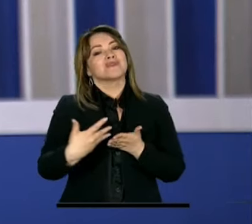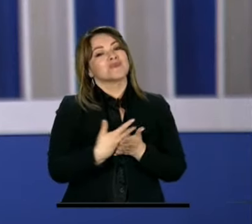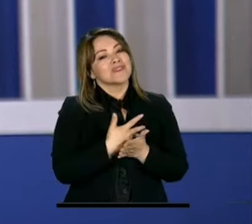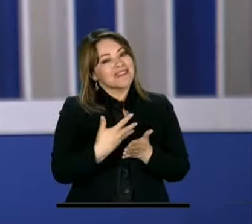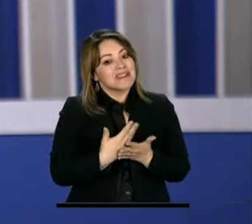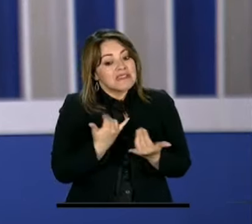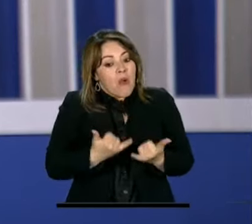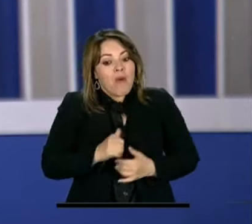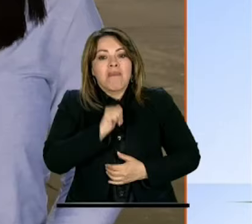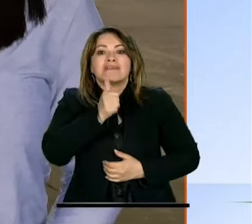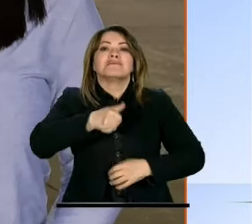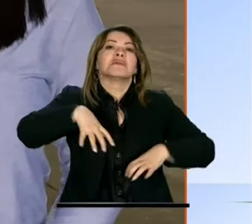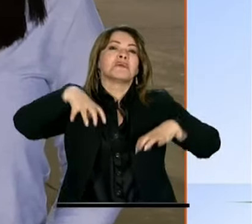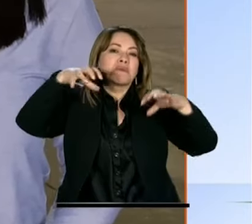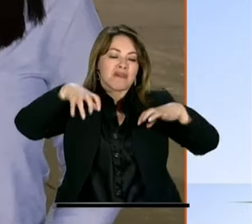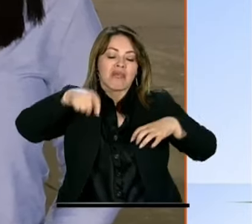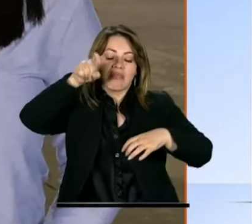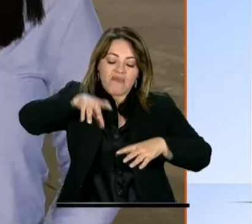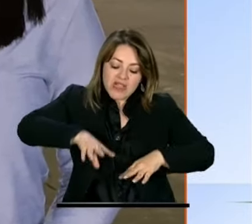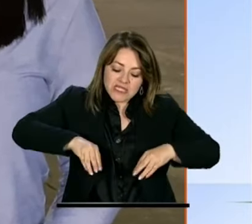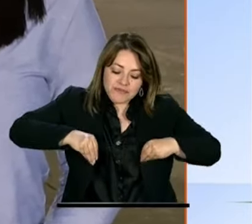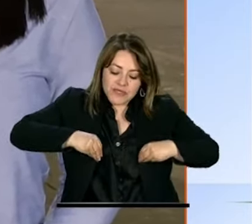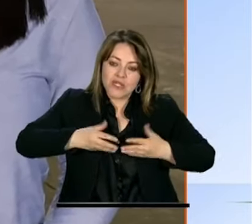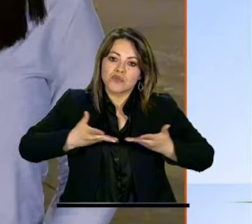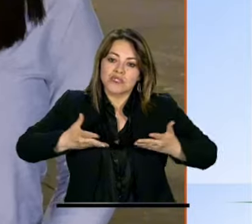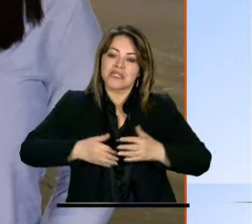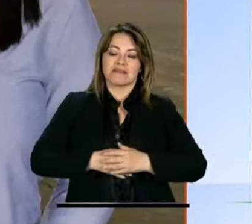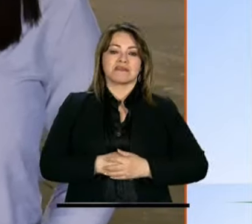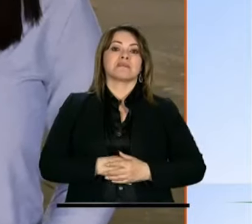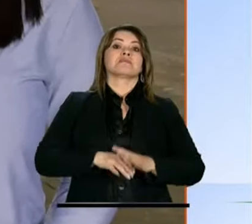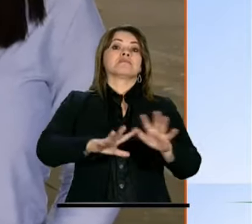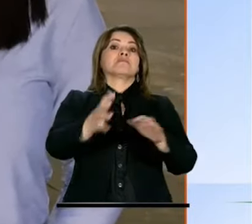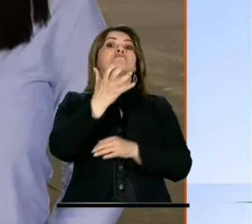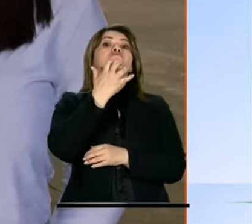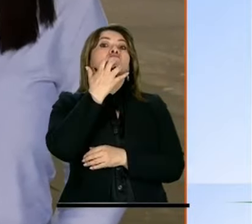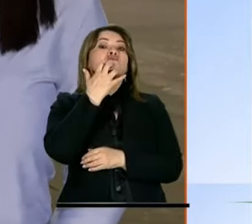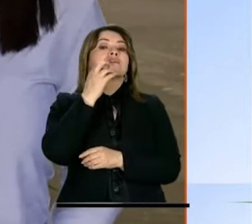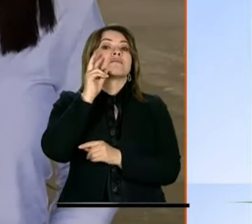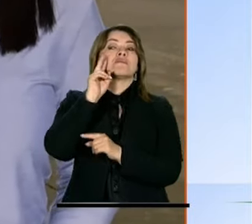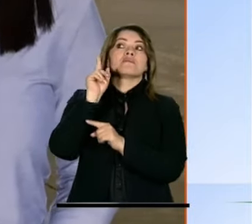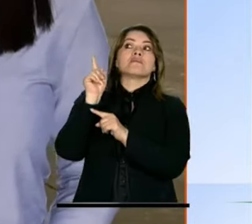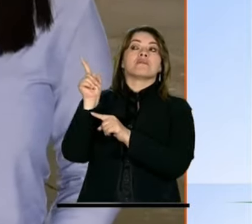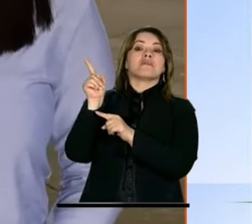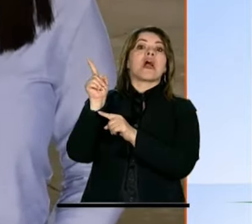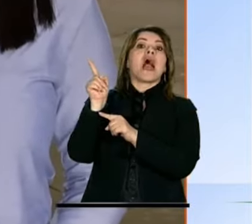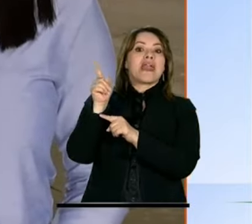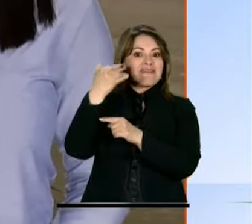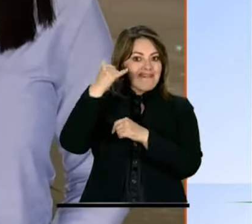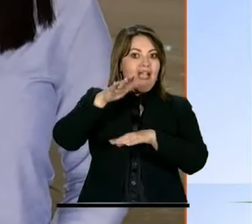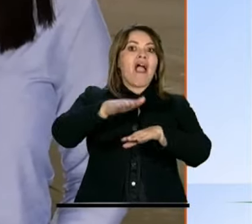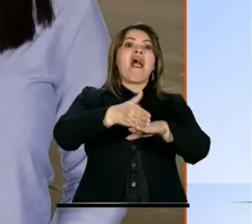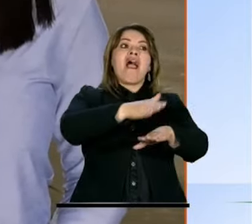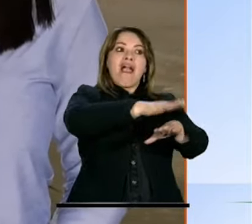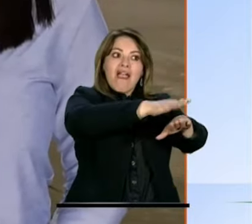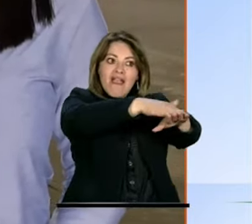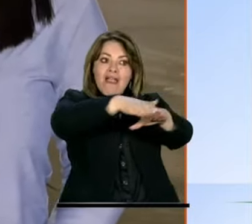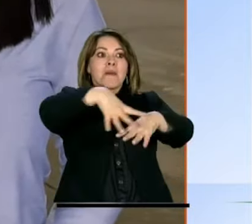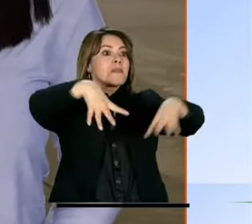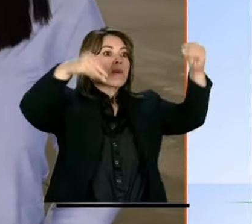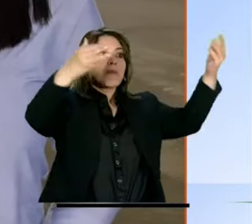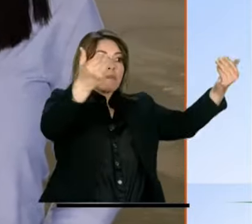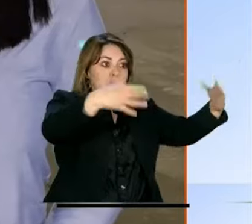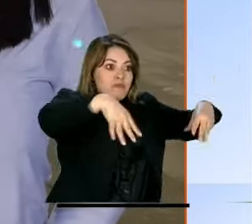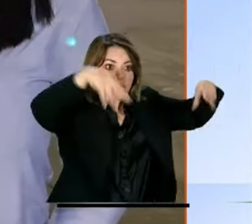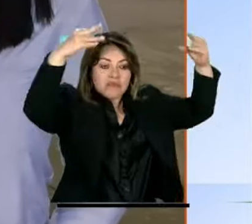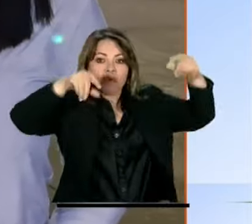en estas zonas de riesgo. Y lo hacen porque, por ejemplo, en este punto hay órdenes de evacuación que no se han tomado